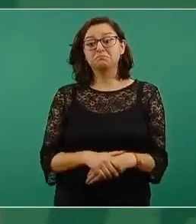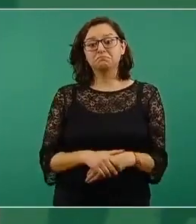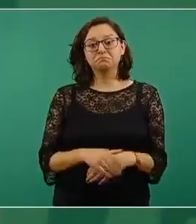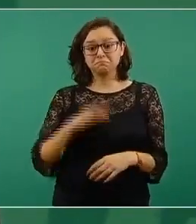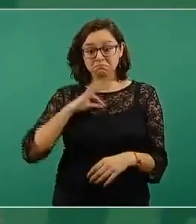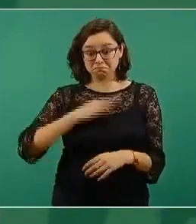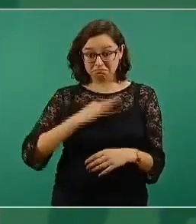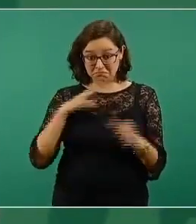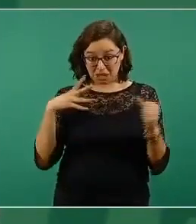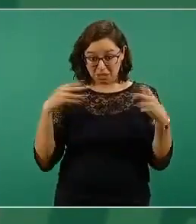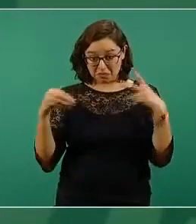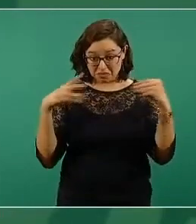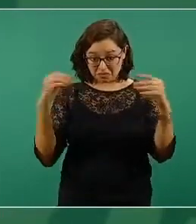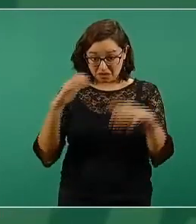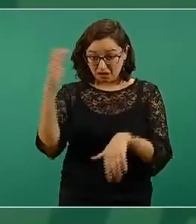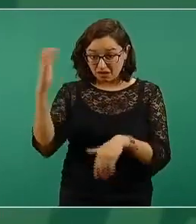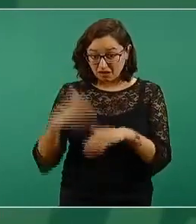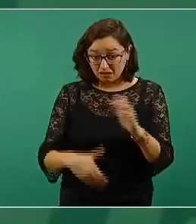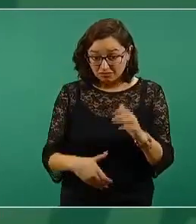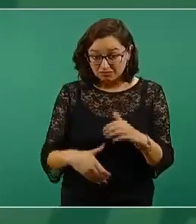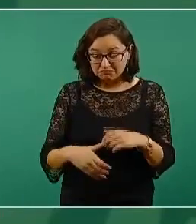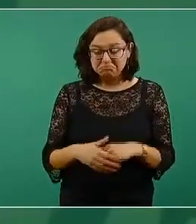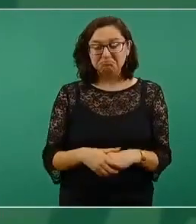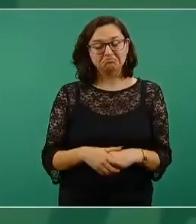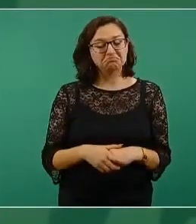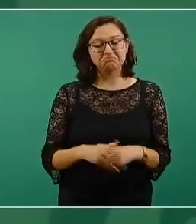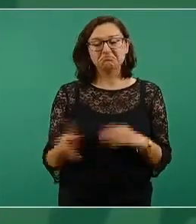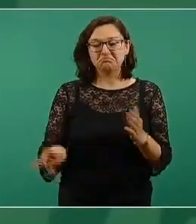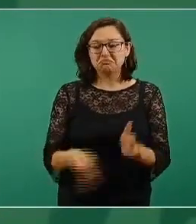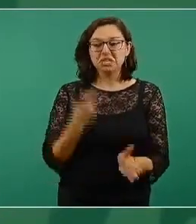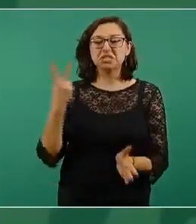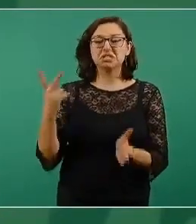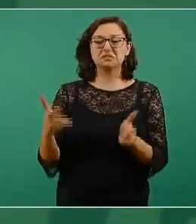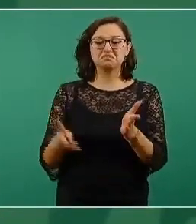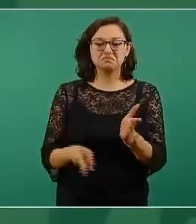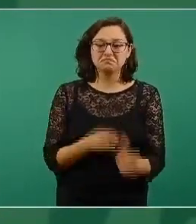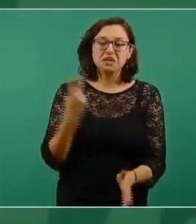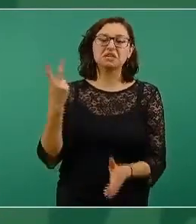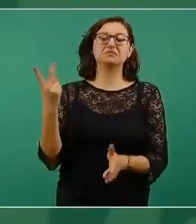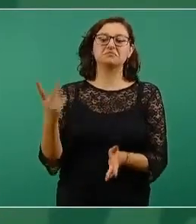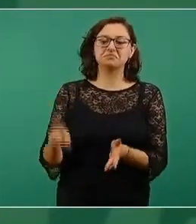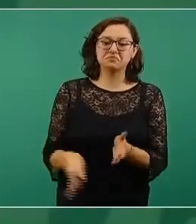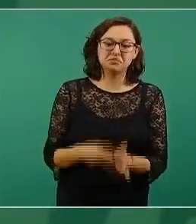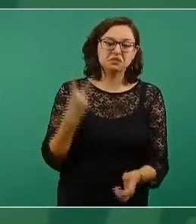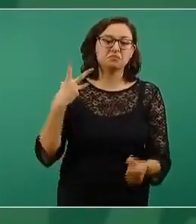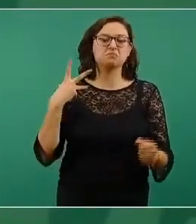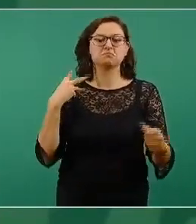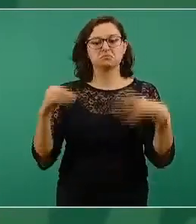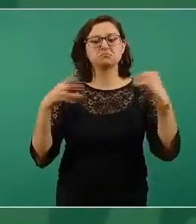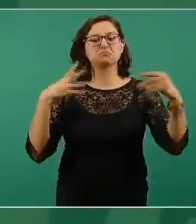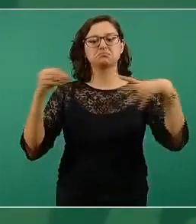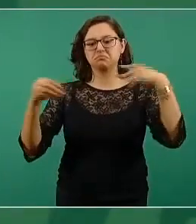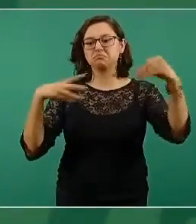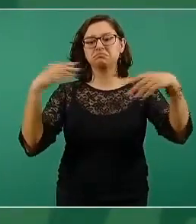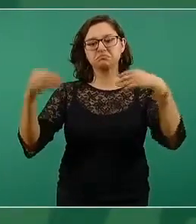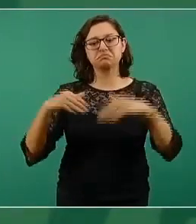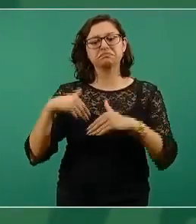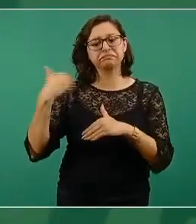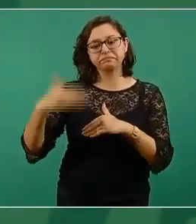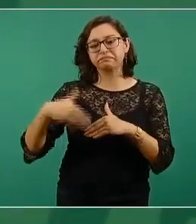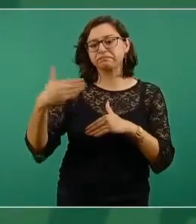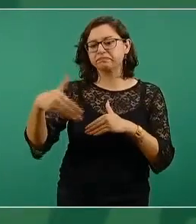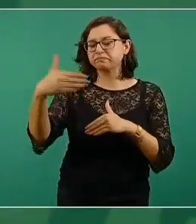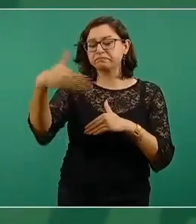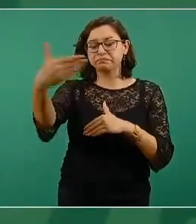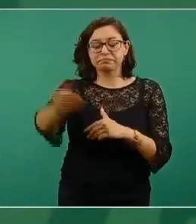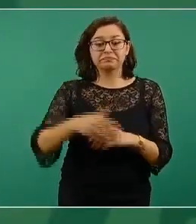reemergencia, no solo en México, también en el mundo, la reemergencia de las enfermedades infecciosas. 3/4